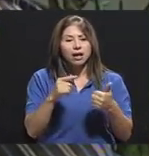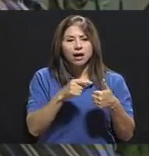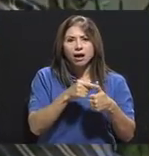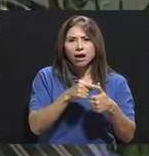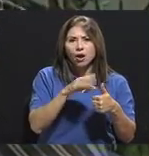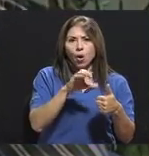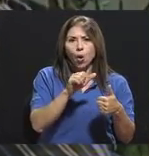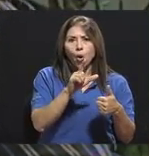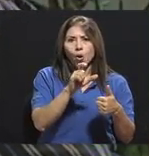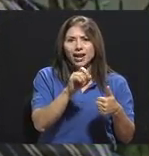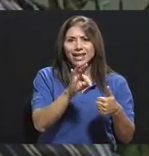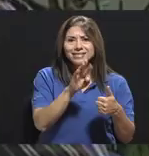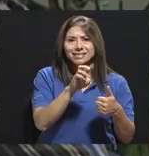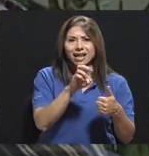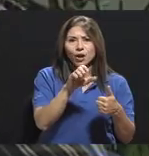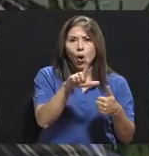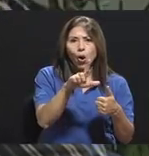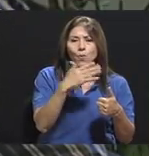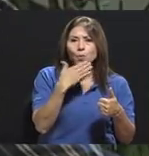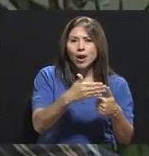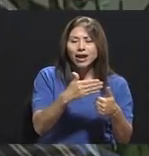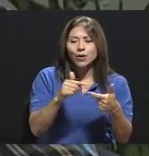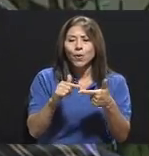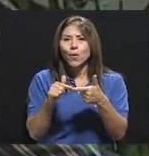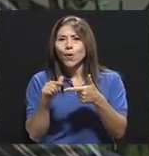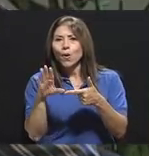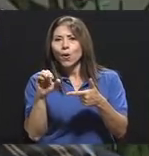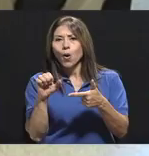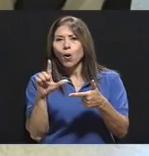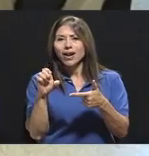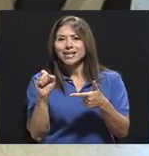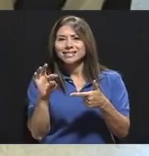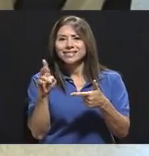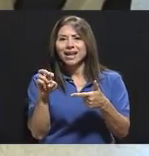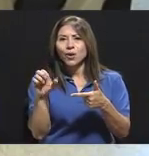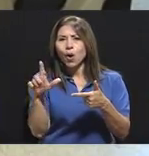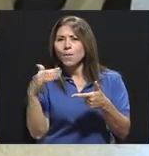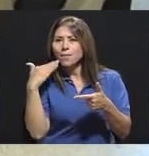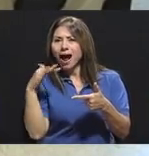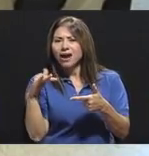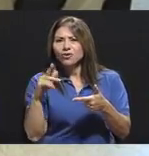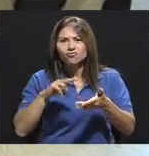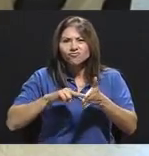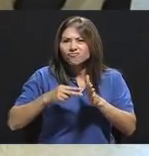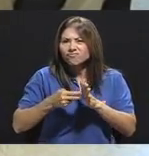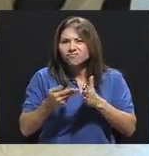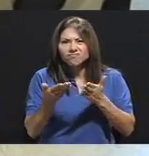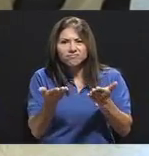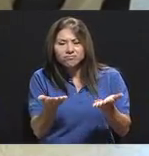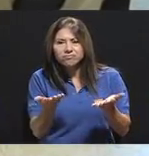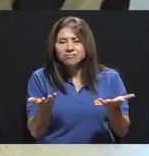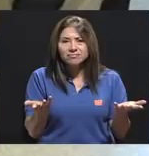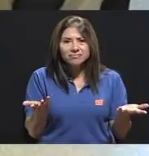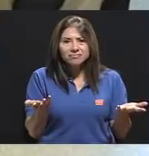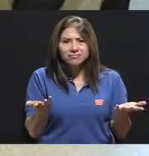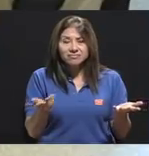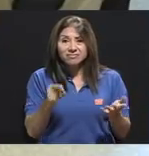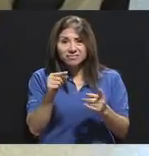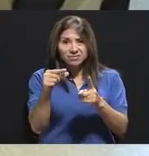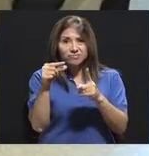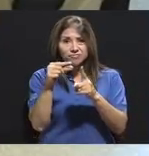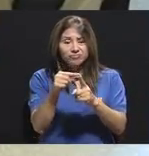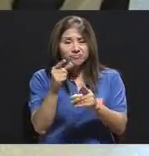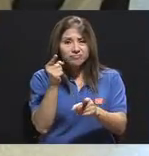malos yo quisiera como conocer ya de primera mano que qué qué es eso verdad realmente o o si el término está mal